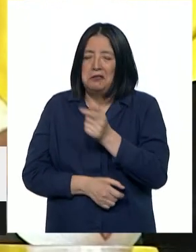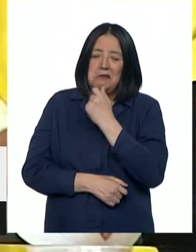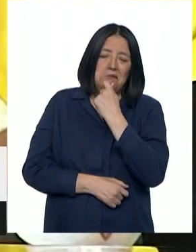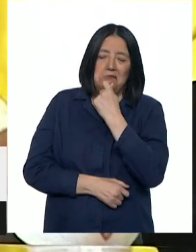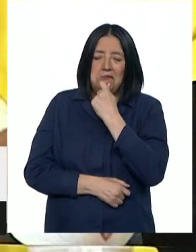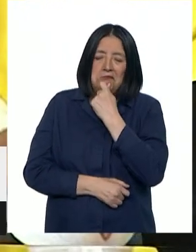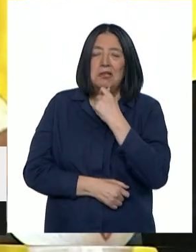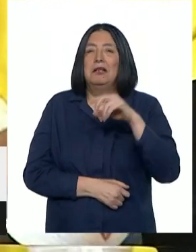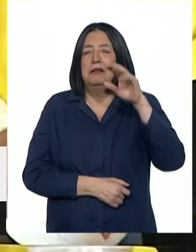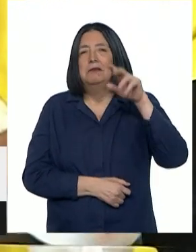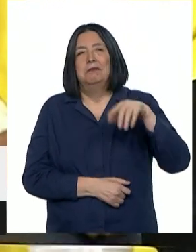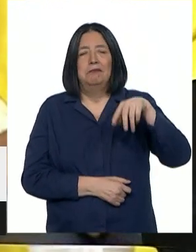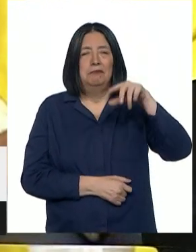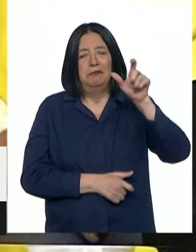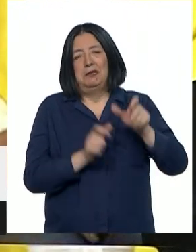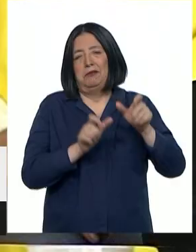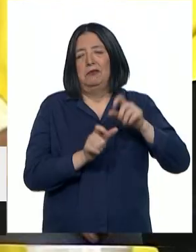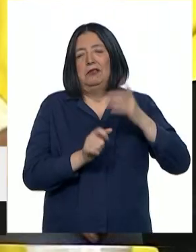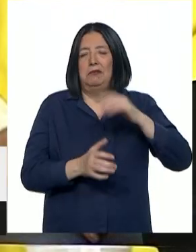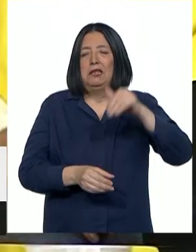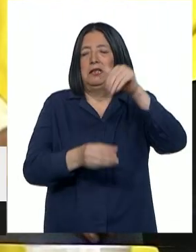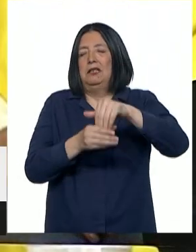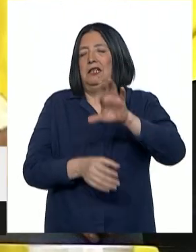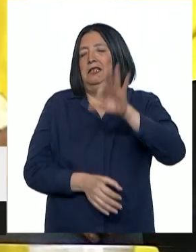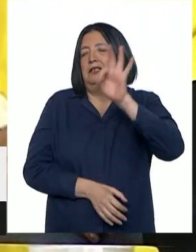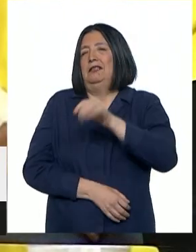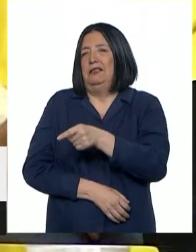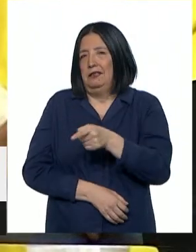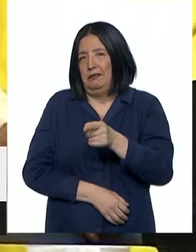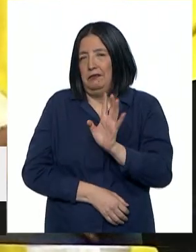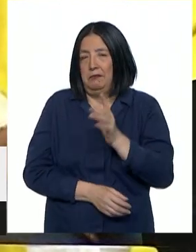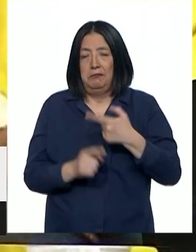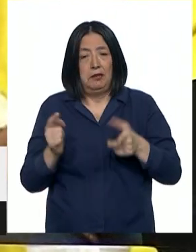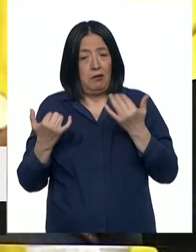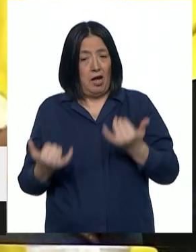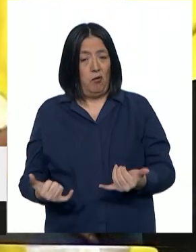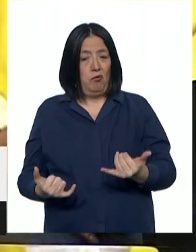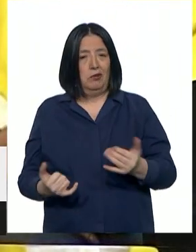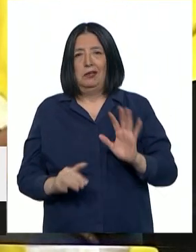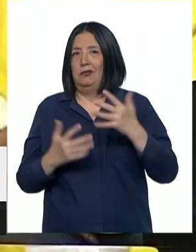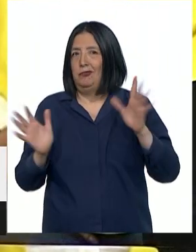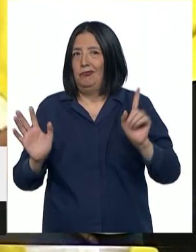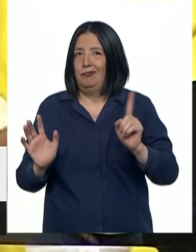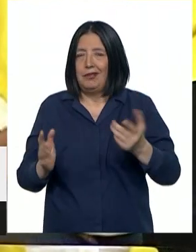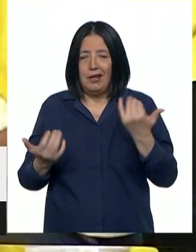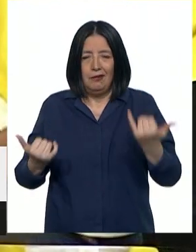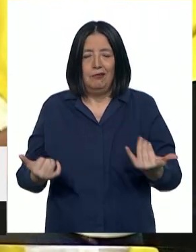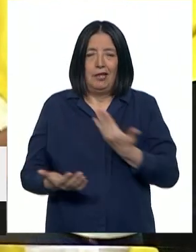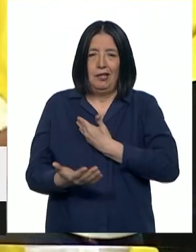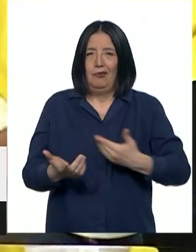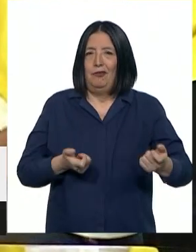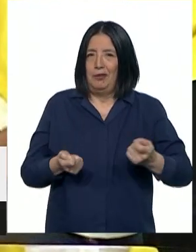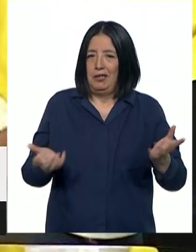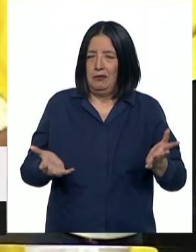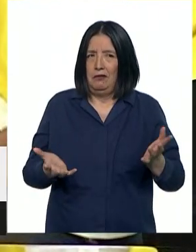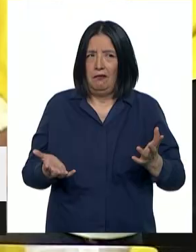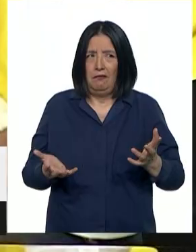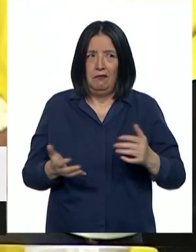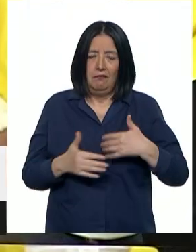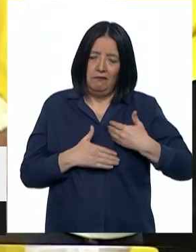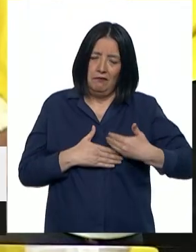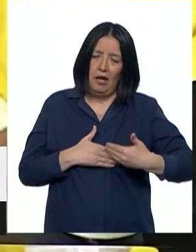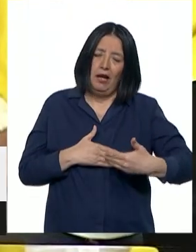votar por esa opción. Pero ahora estamos en gobierno. Todavía nos toca